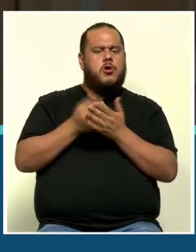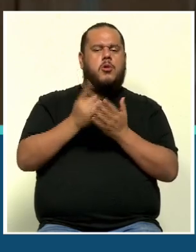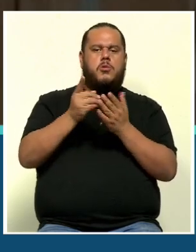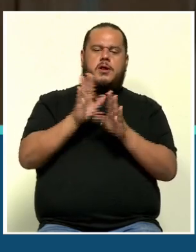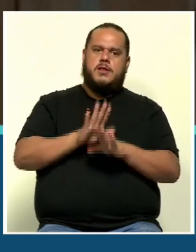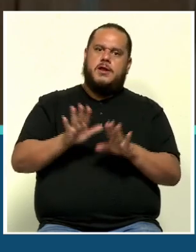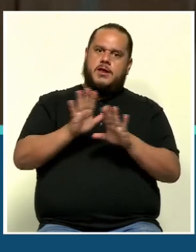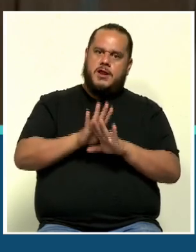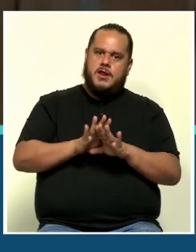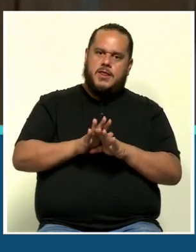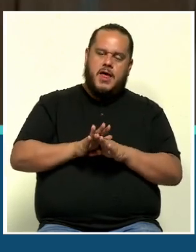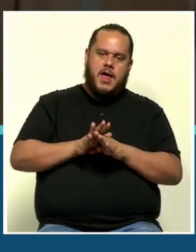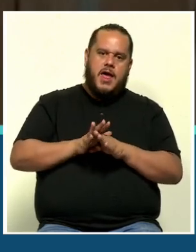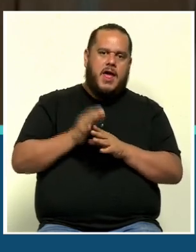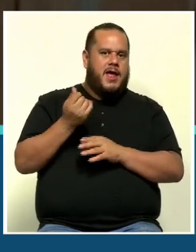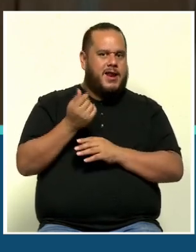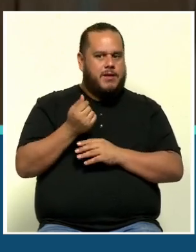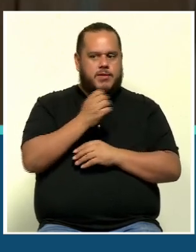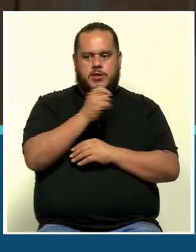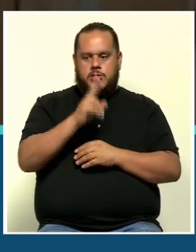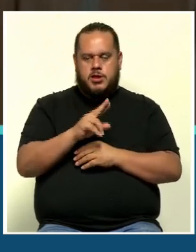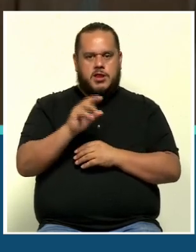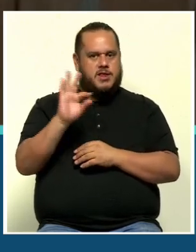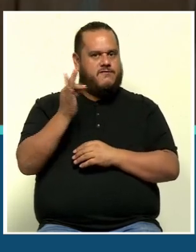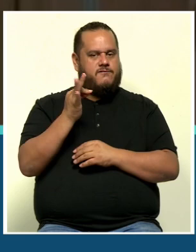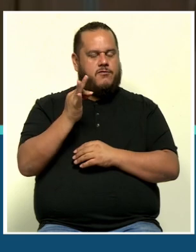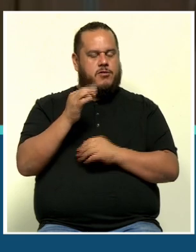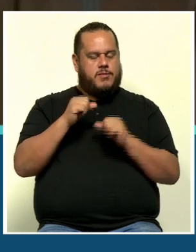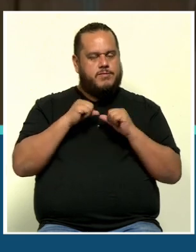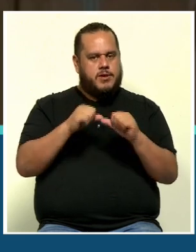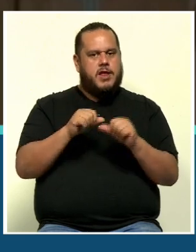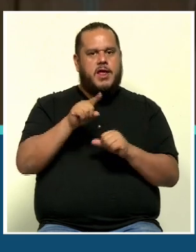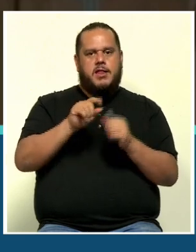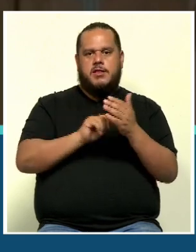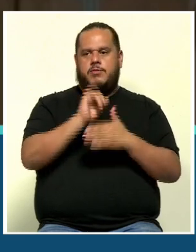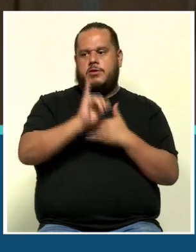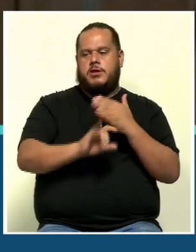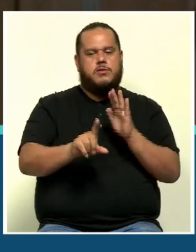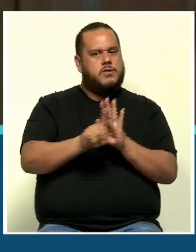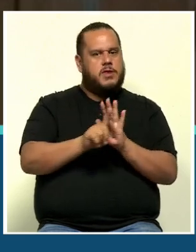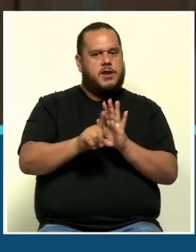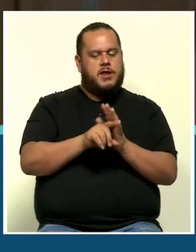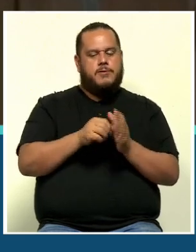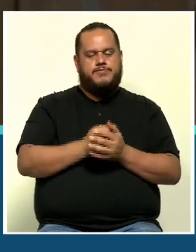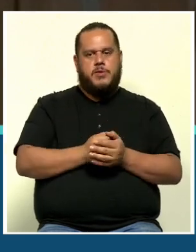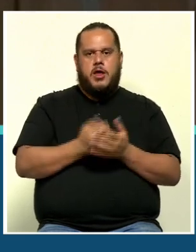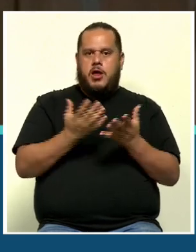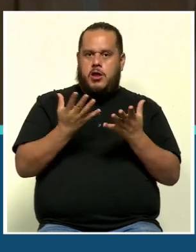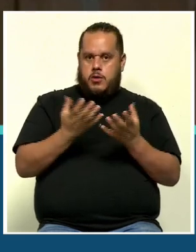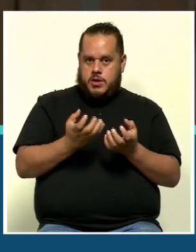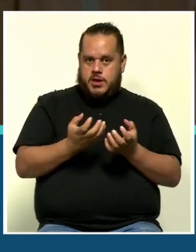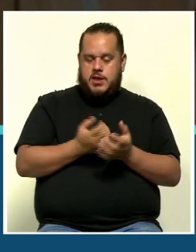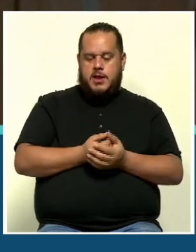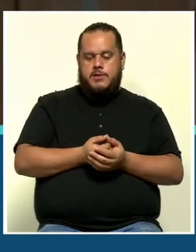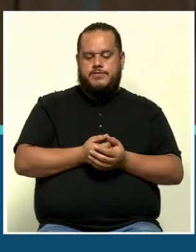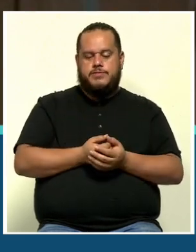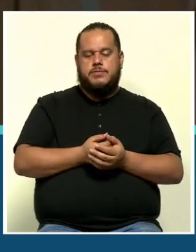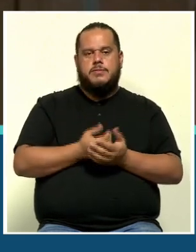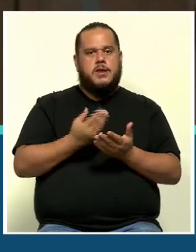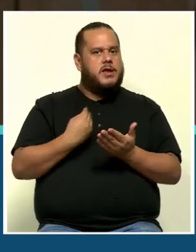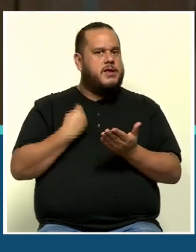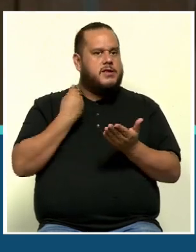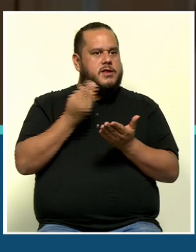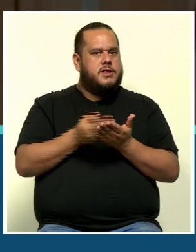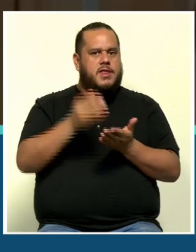los costarricenses de una forma permanente. Este proyecto de ley lo que pretende es que se dé